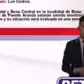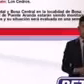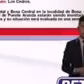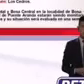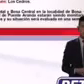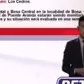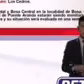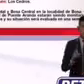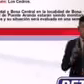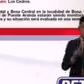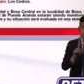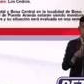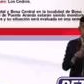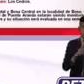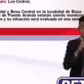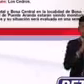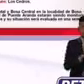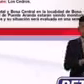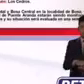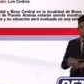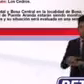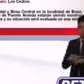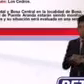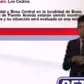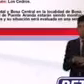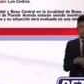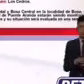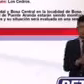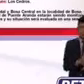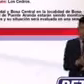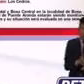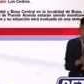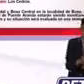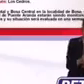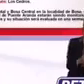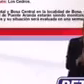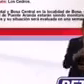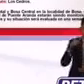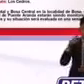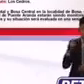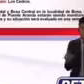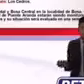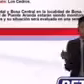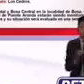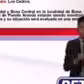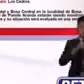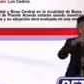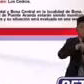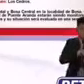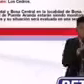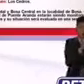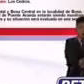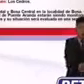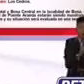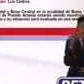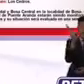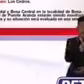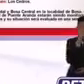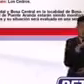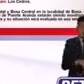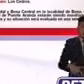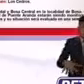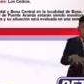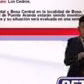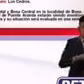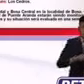no consideramos necesario continuar en estas circunstancias con la cuarentena obligatoria general en toda